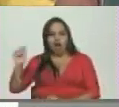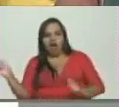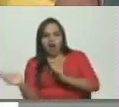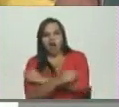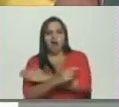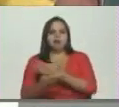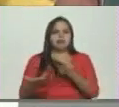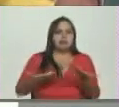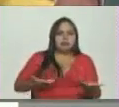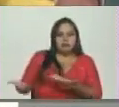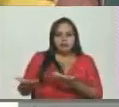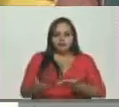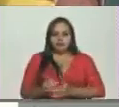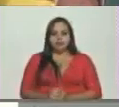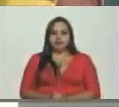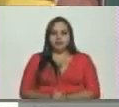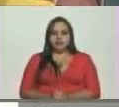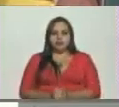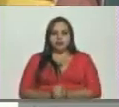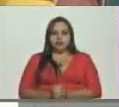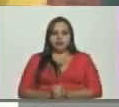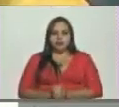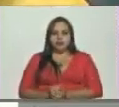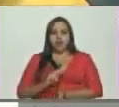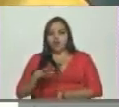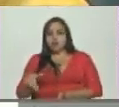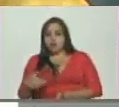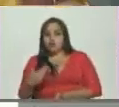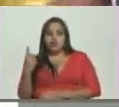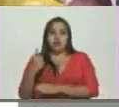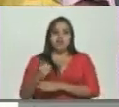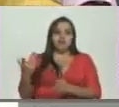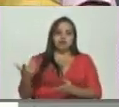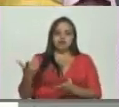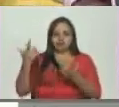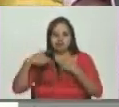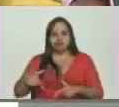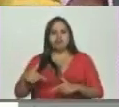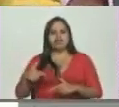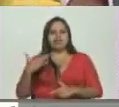todo nosotros nos debemos a la creación precisamente, ¿no?